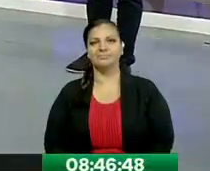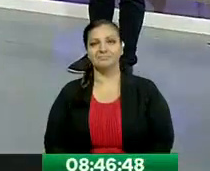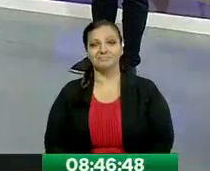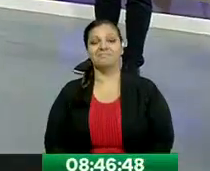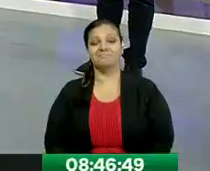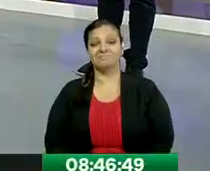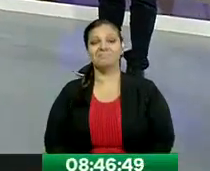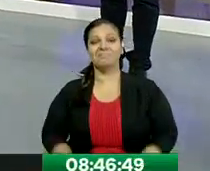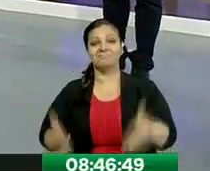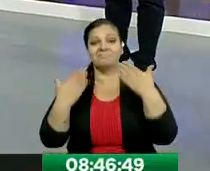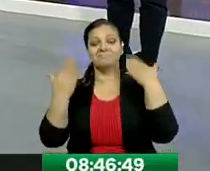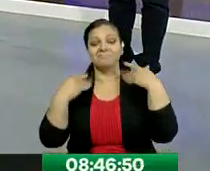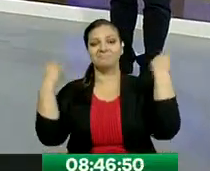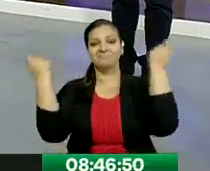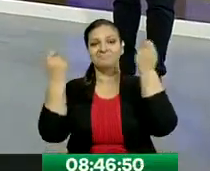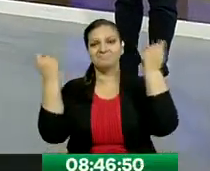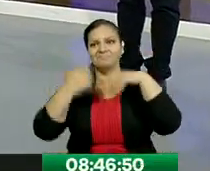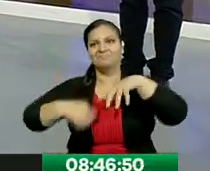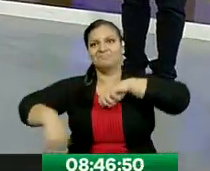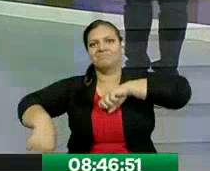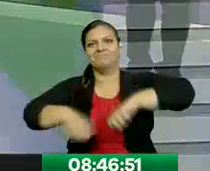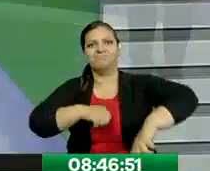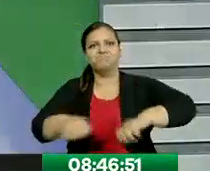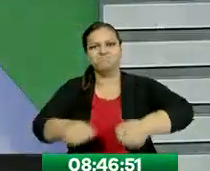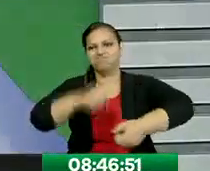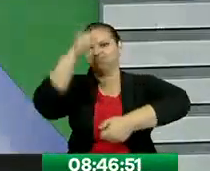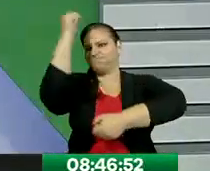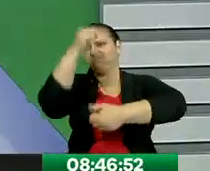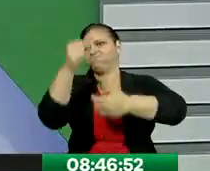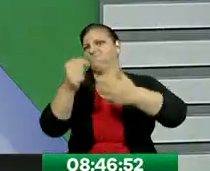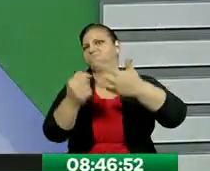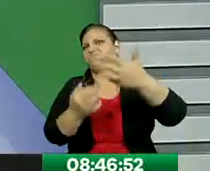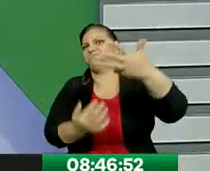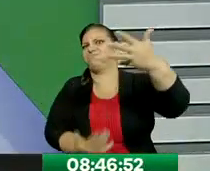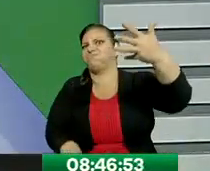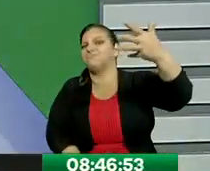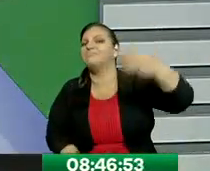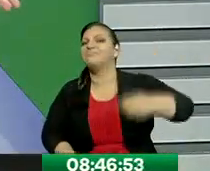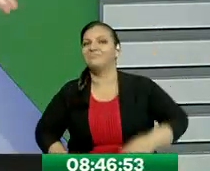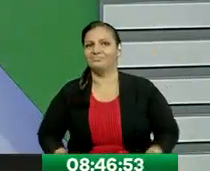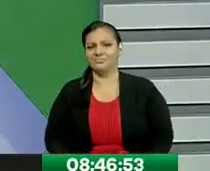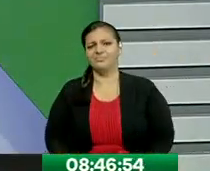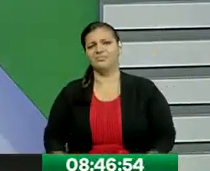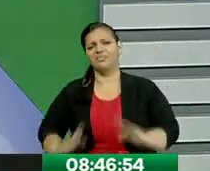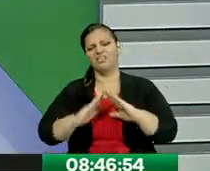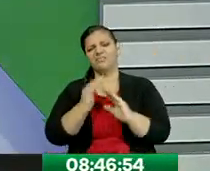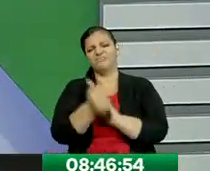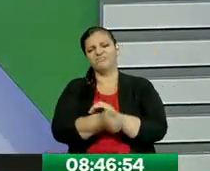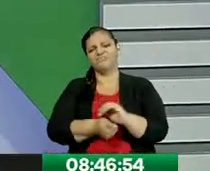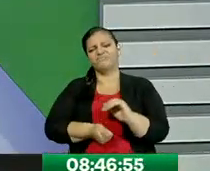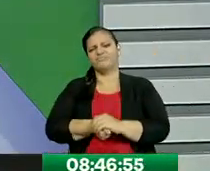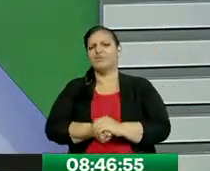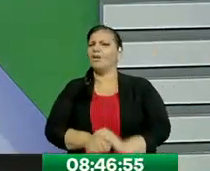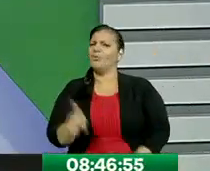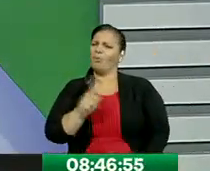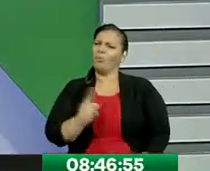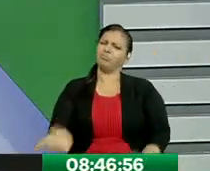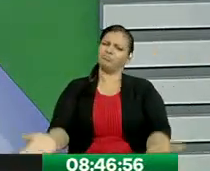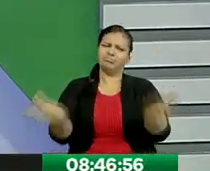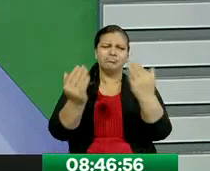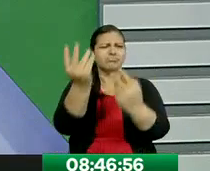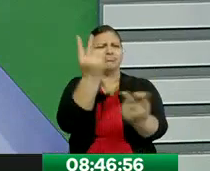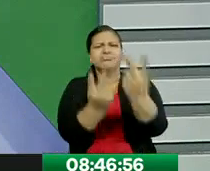serie de actividades por las fiestas justamente octubrinas y no se quede en casa, salga, pase, disfrute con